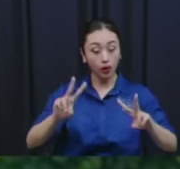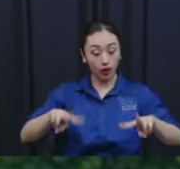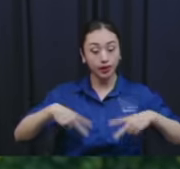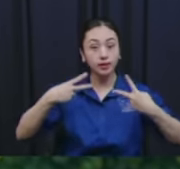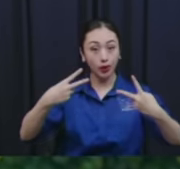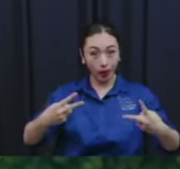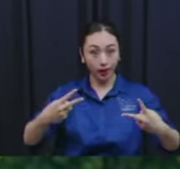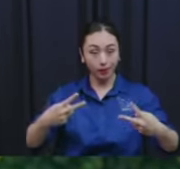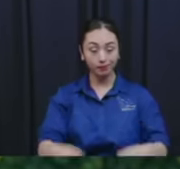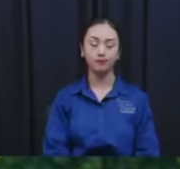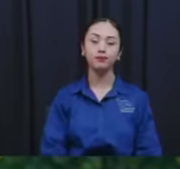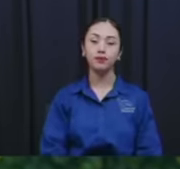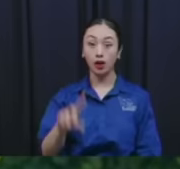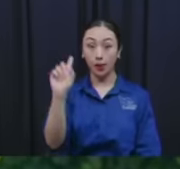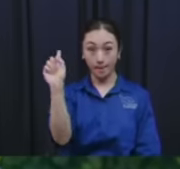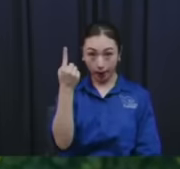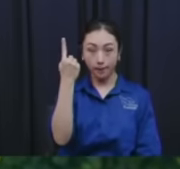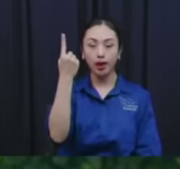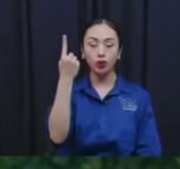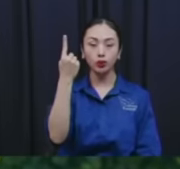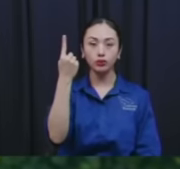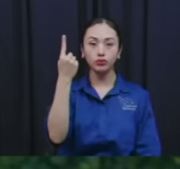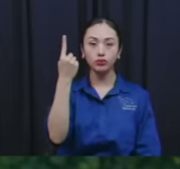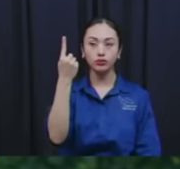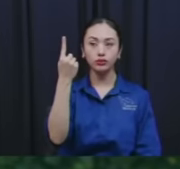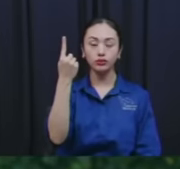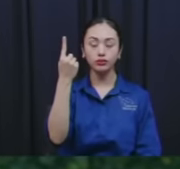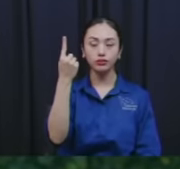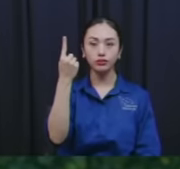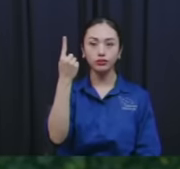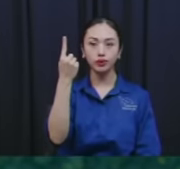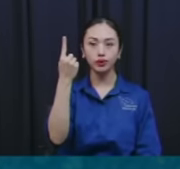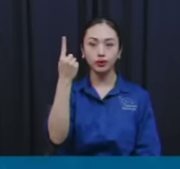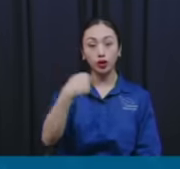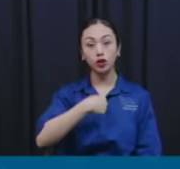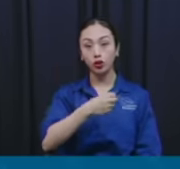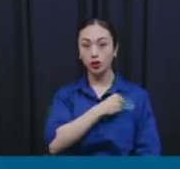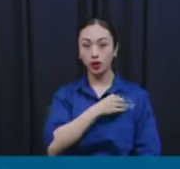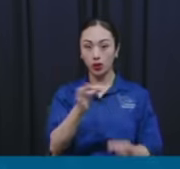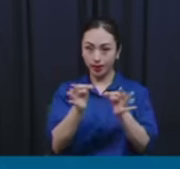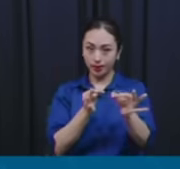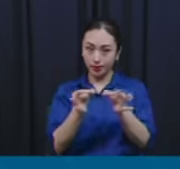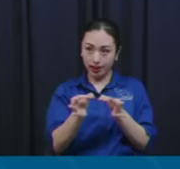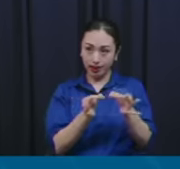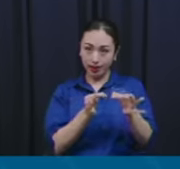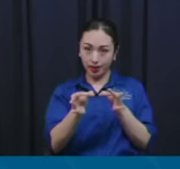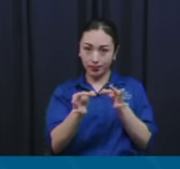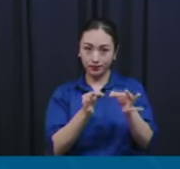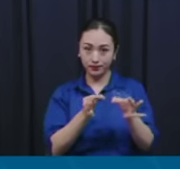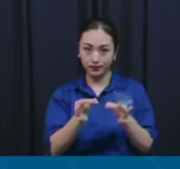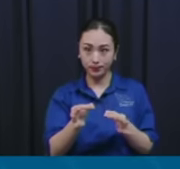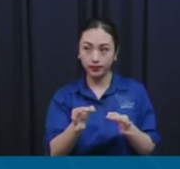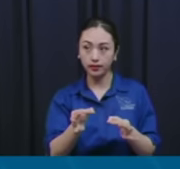a recuperar tal vez no en el orden cronológico pero que lo quiero explicar aquí es romanos